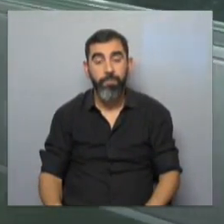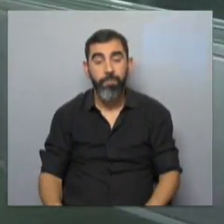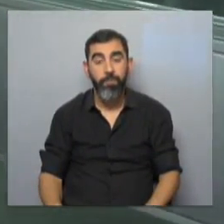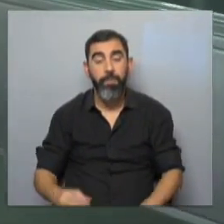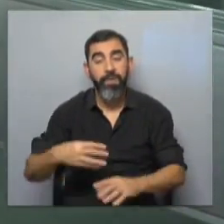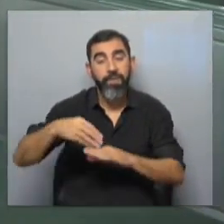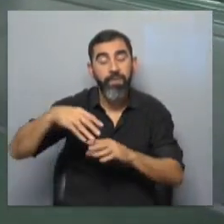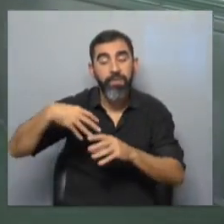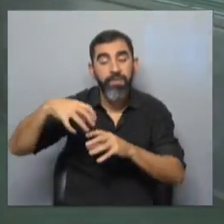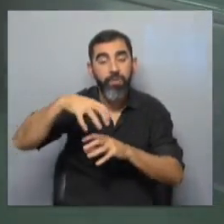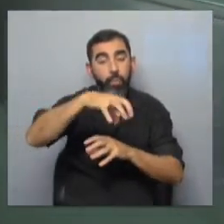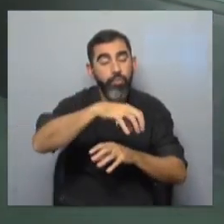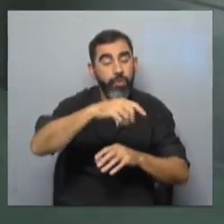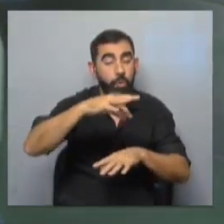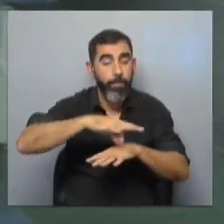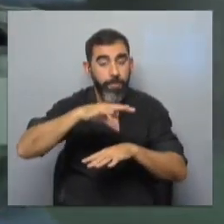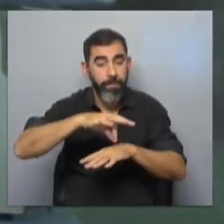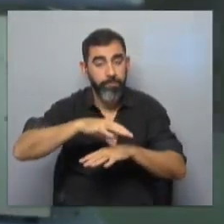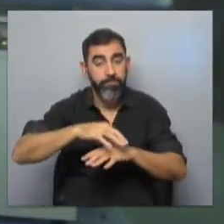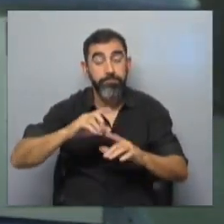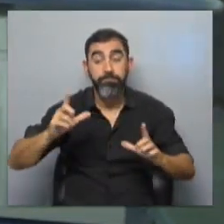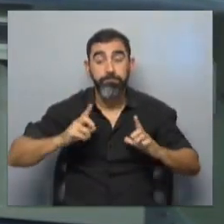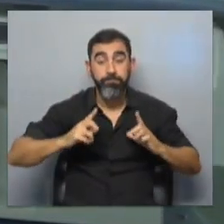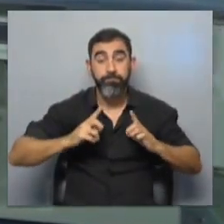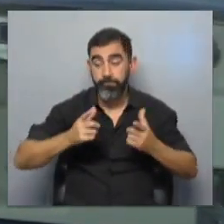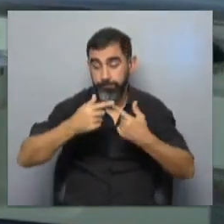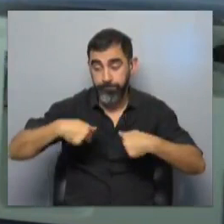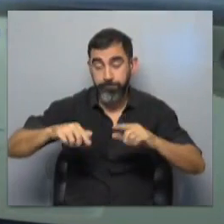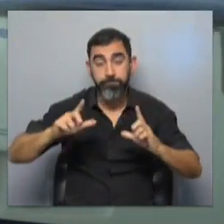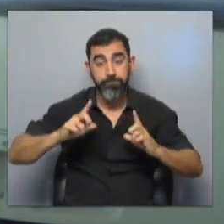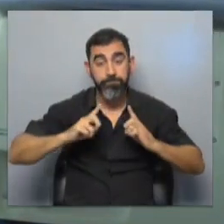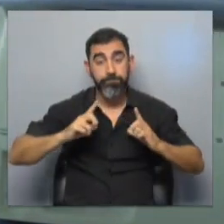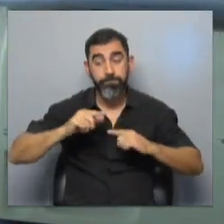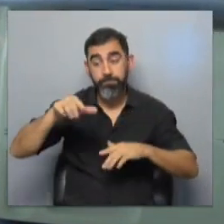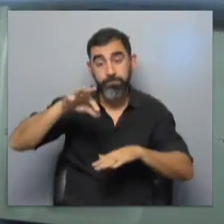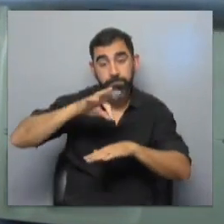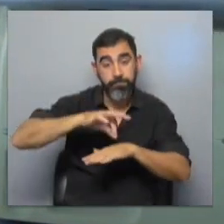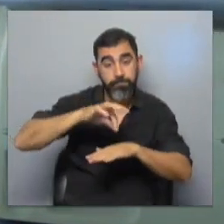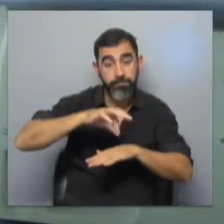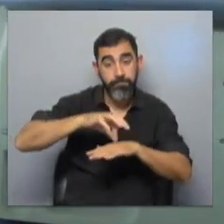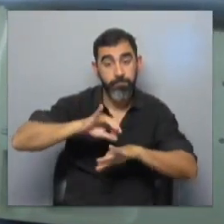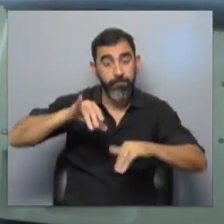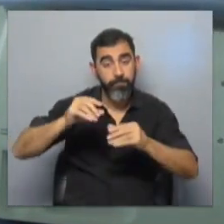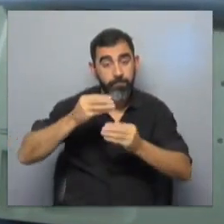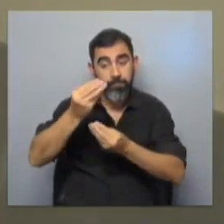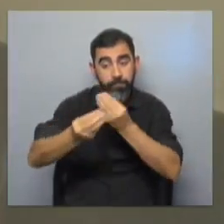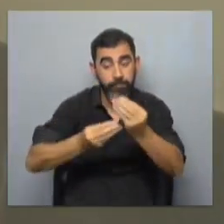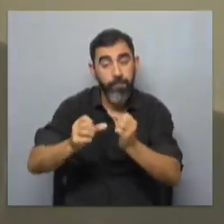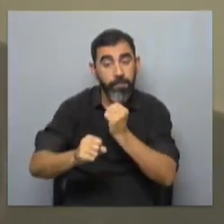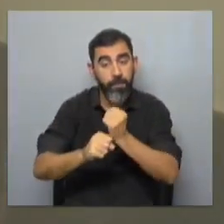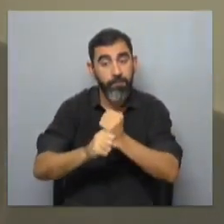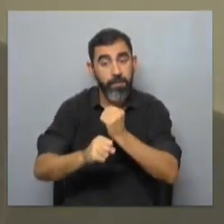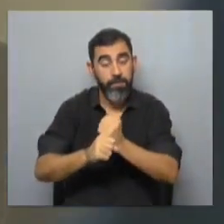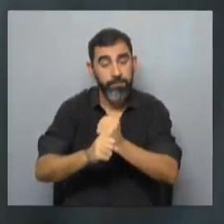la distribución de esos médicos. La expectativa que tenemos hoy es que esos médicos hoy estén incorporados en las